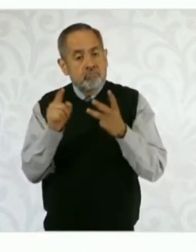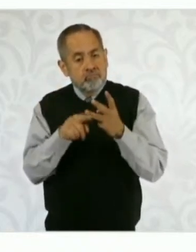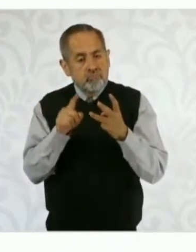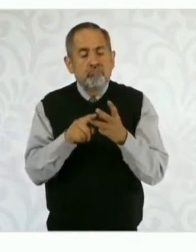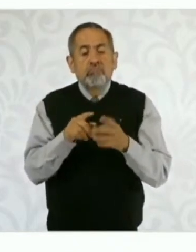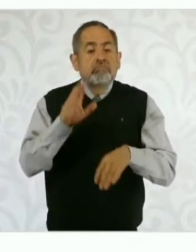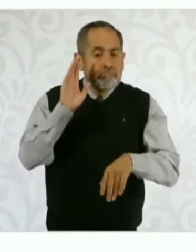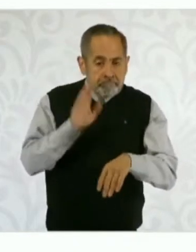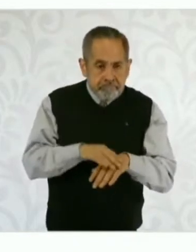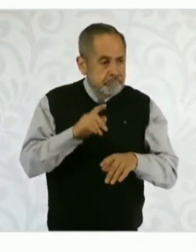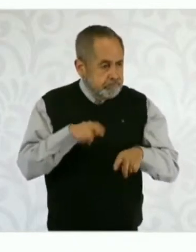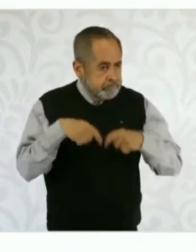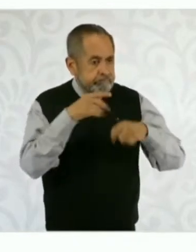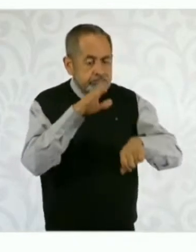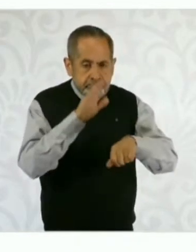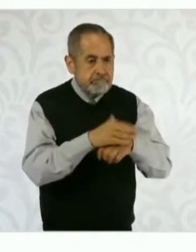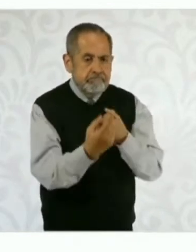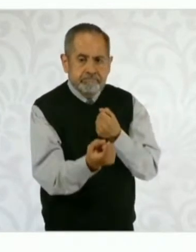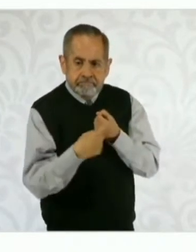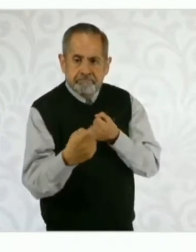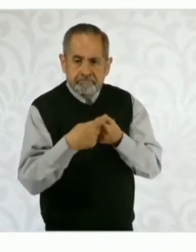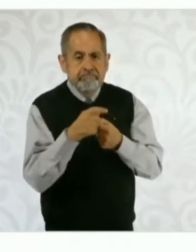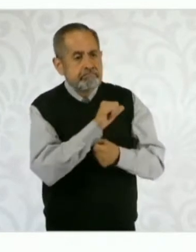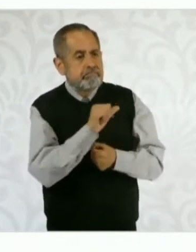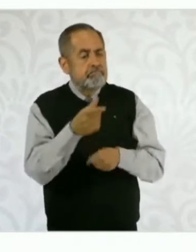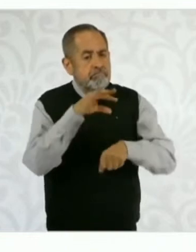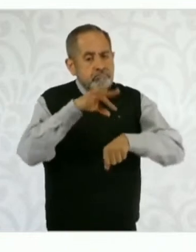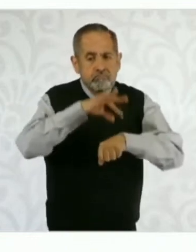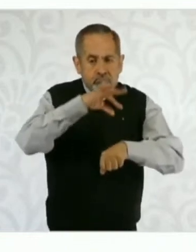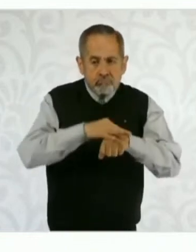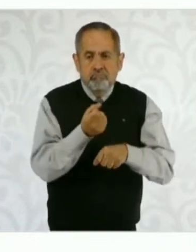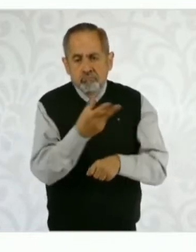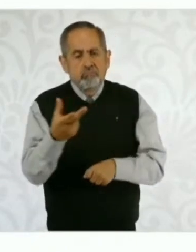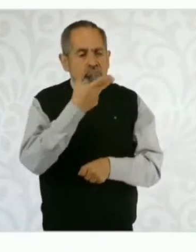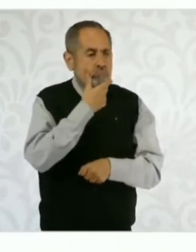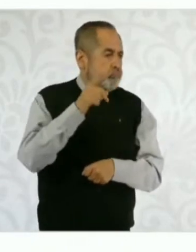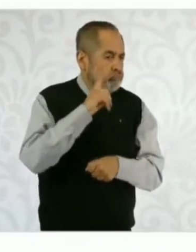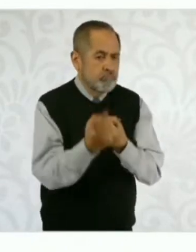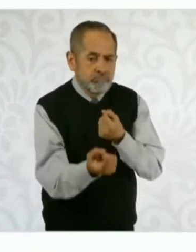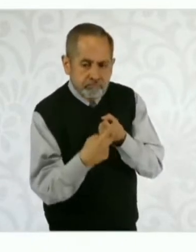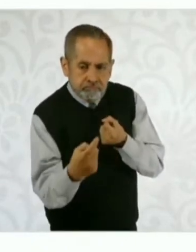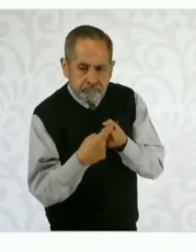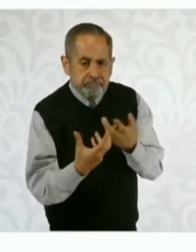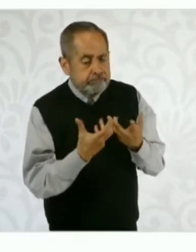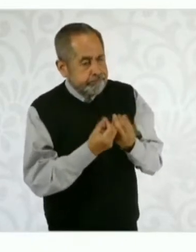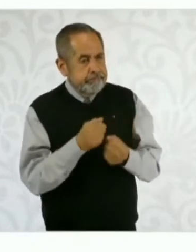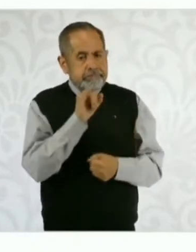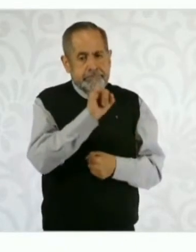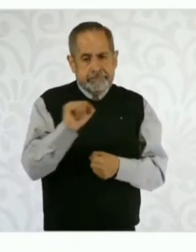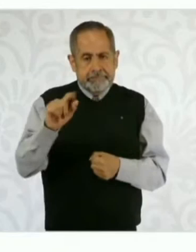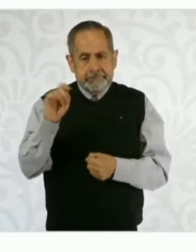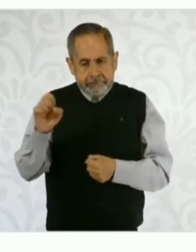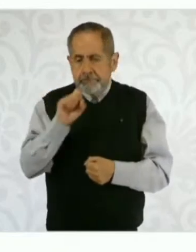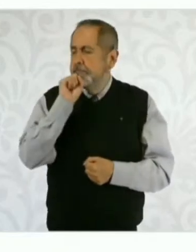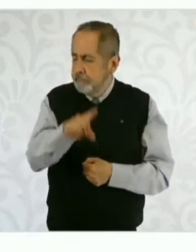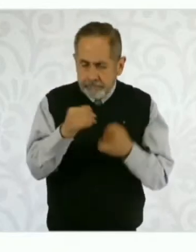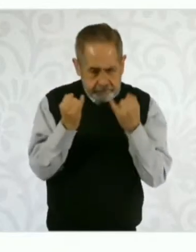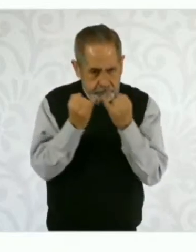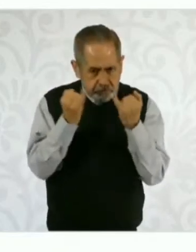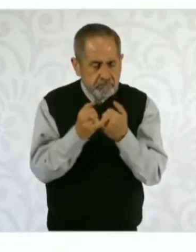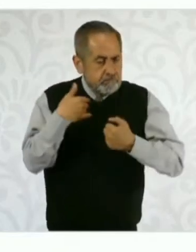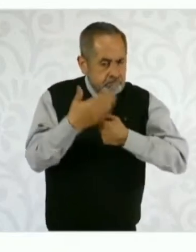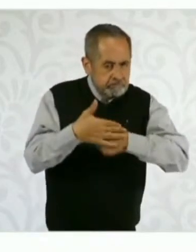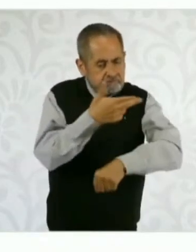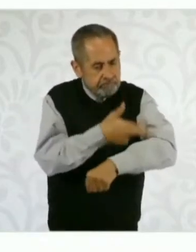de ampliar el personal, especialmente el personal médico del ISSSTE. Vamos a estar trabajando también